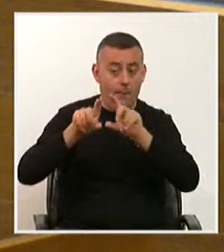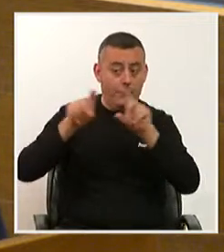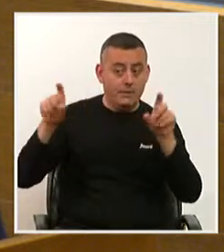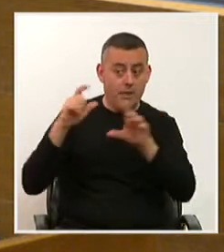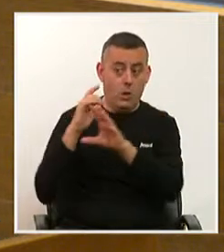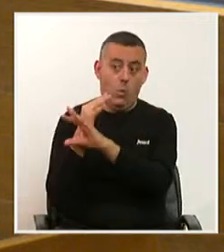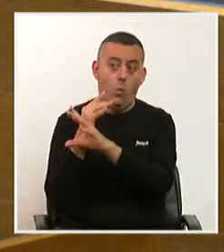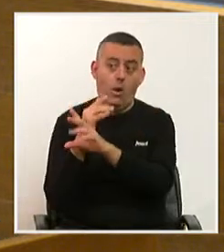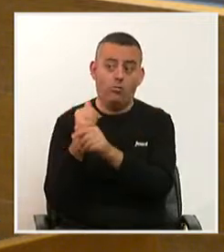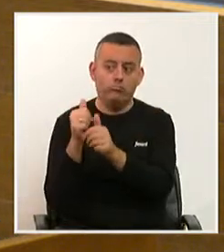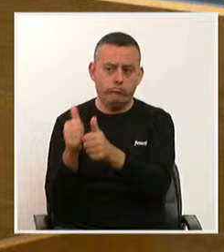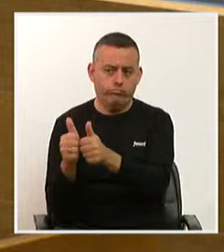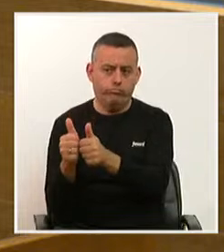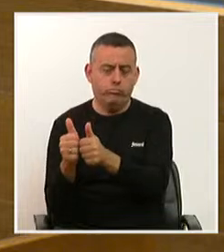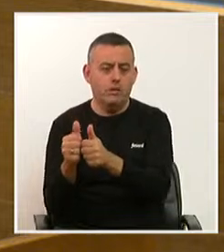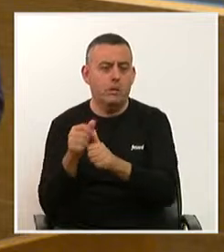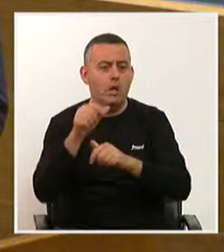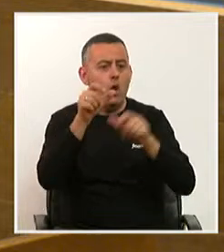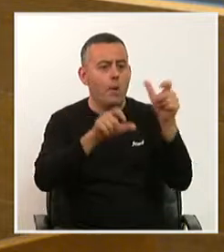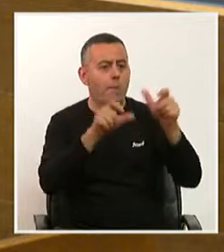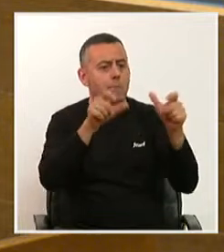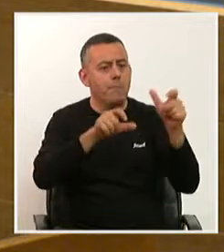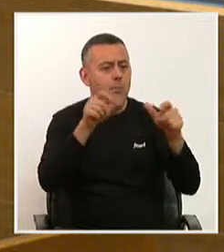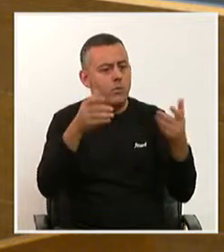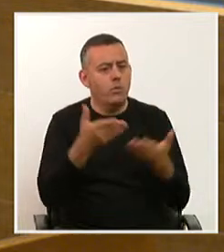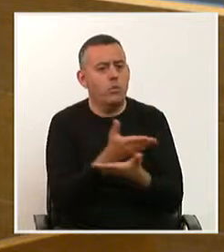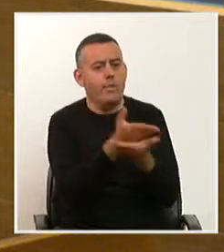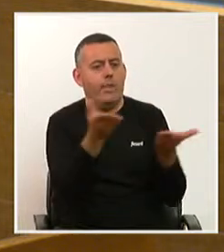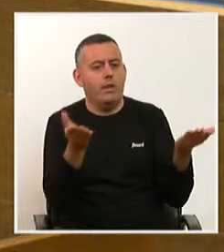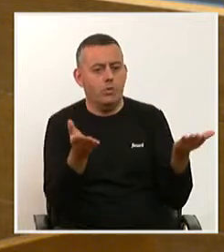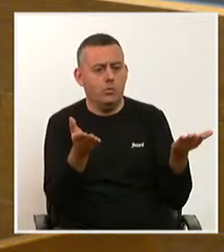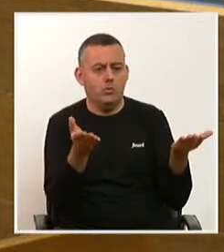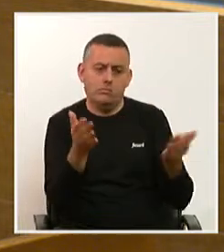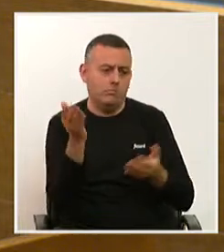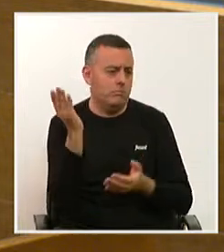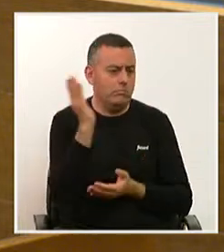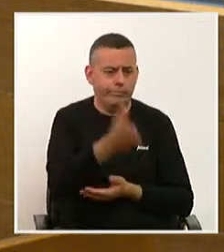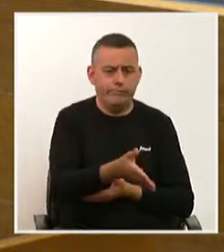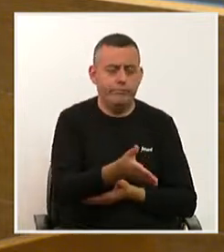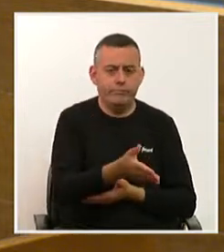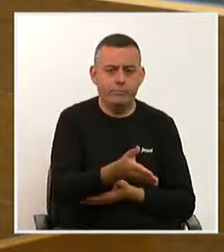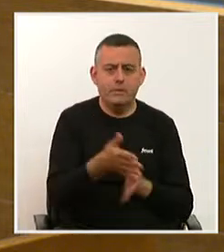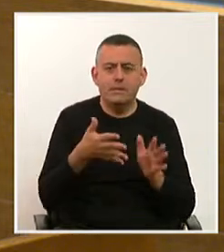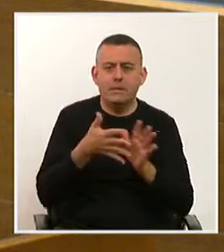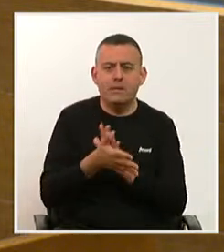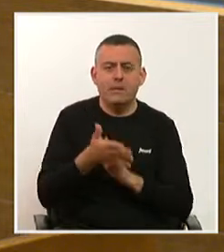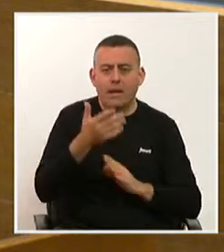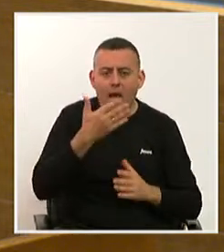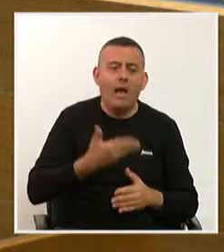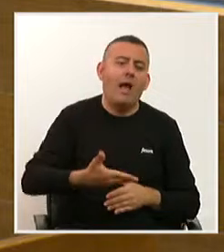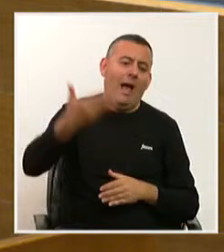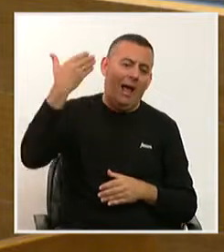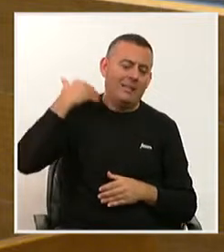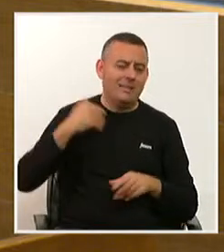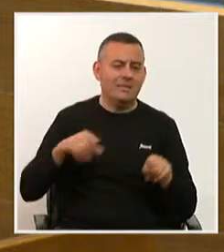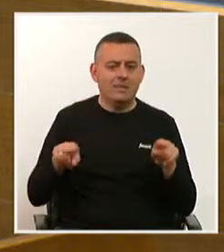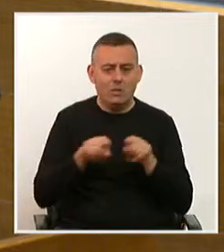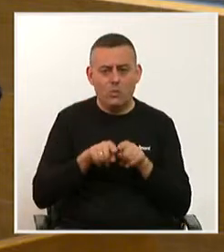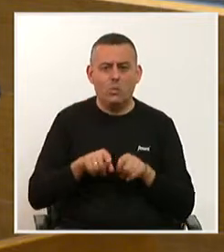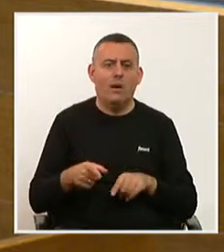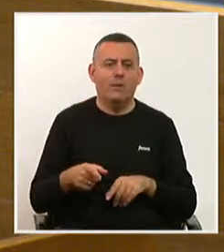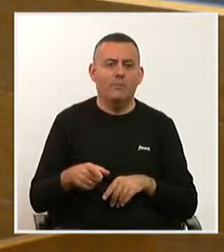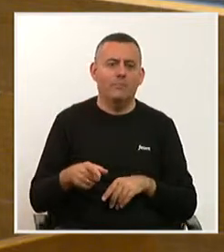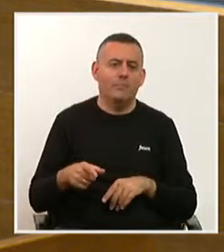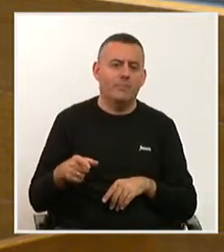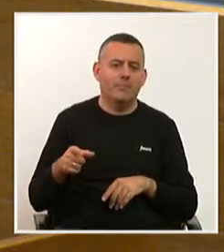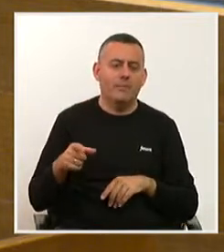Al conjunto de la ciudadanía Pues sinceramente esto huele a lo de toda la vida del partido popular esto huele a zapan mismo y esto huele a lo que